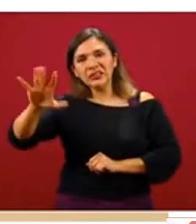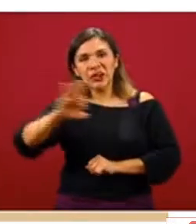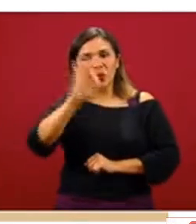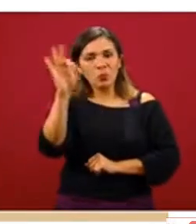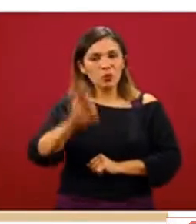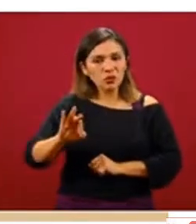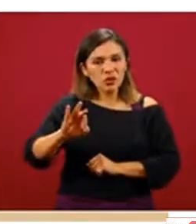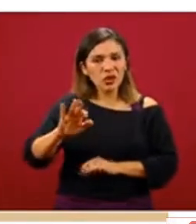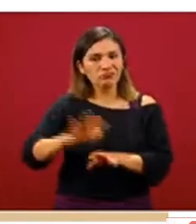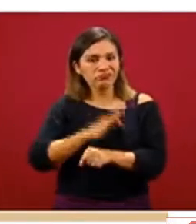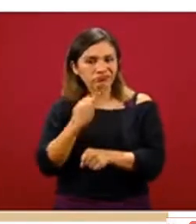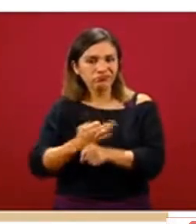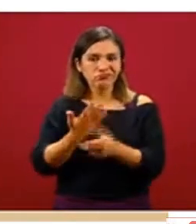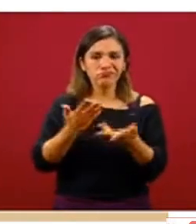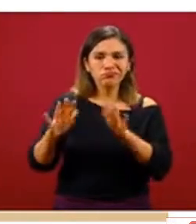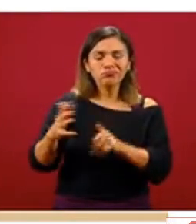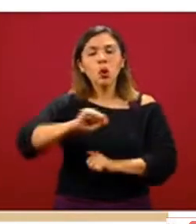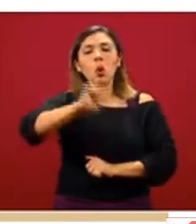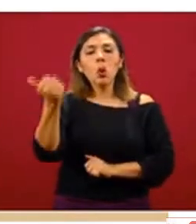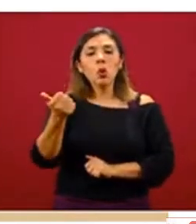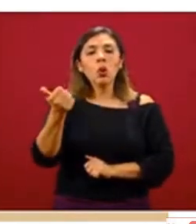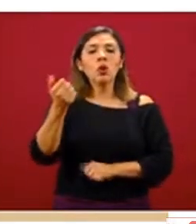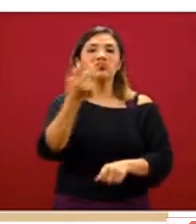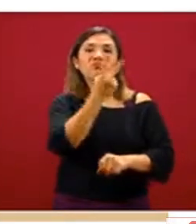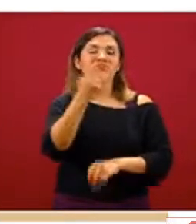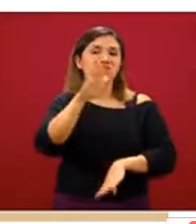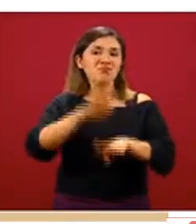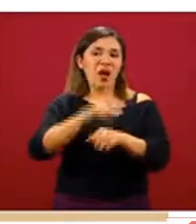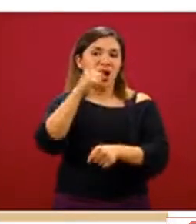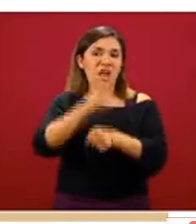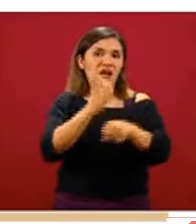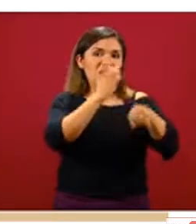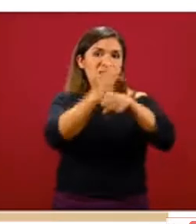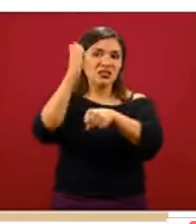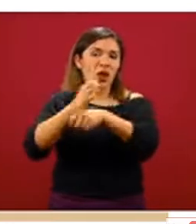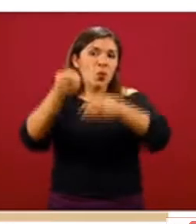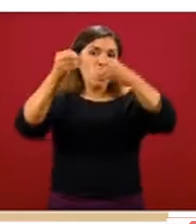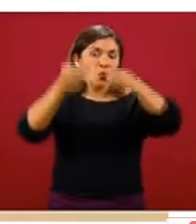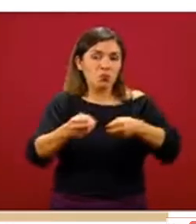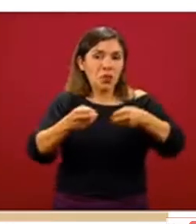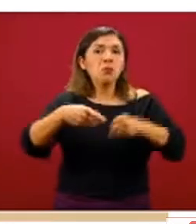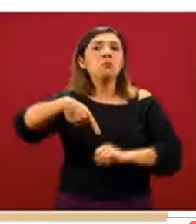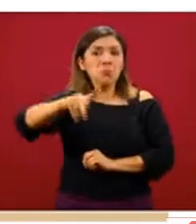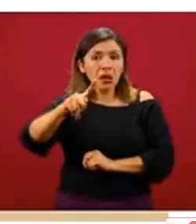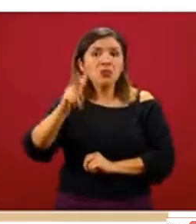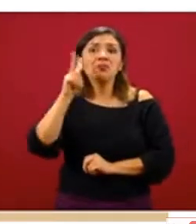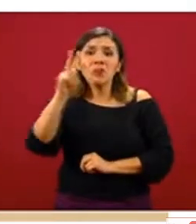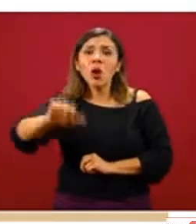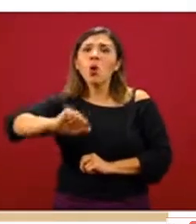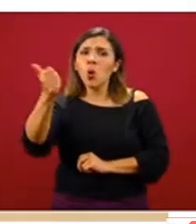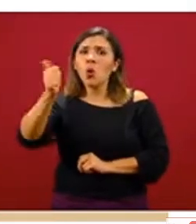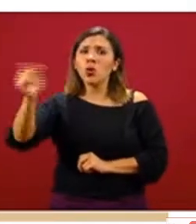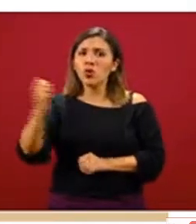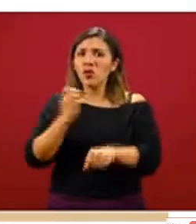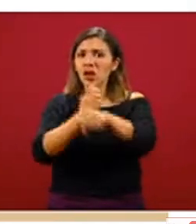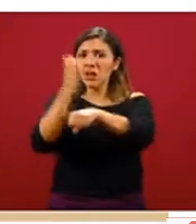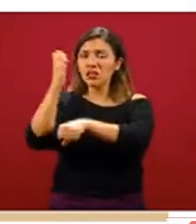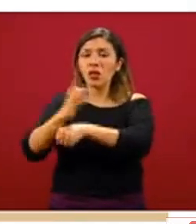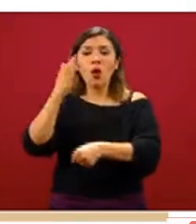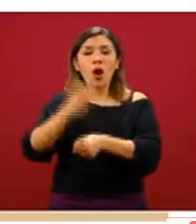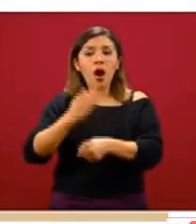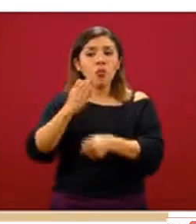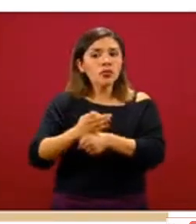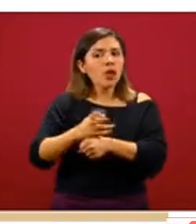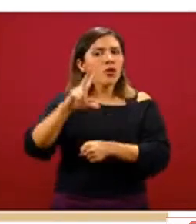75%, serían las entidades que tienen la mayor ocupación, pero vemos también otras entidades que en este momento no